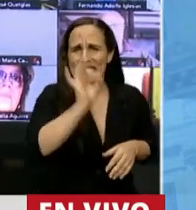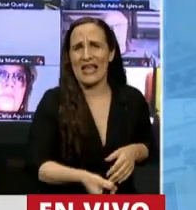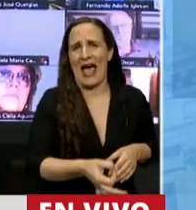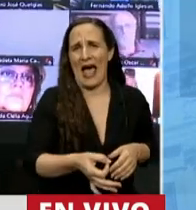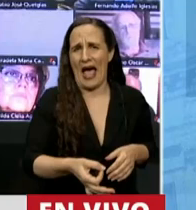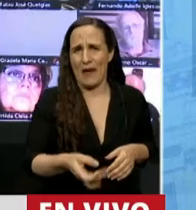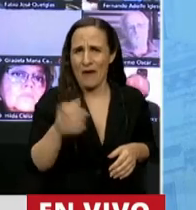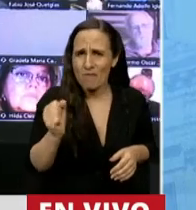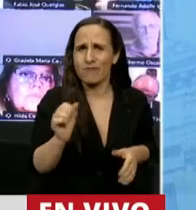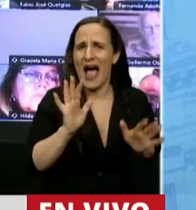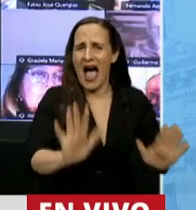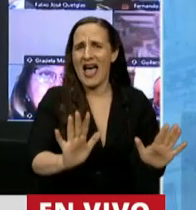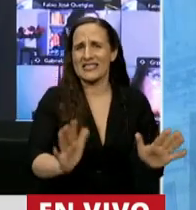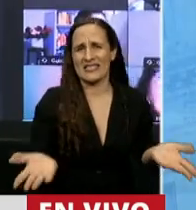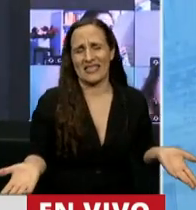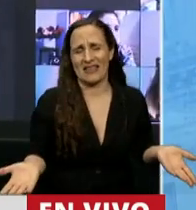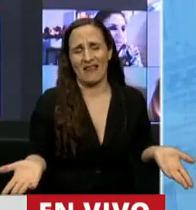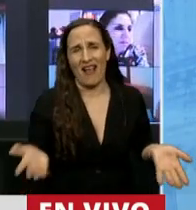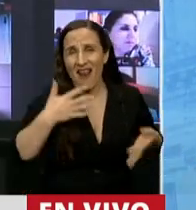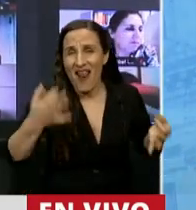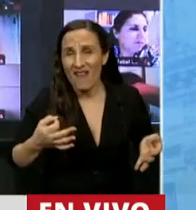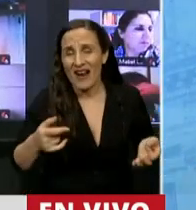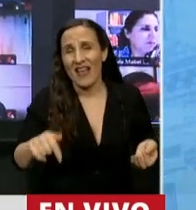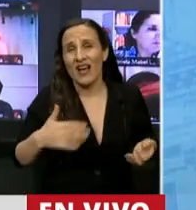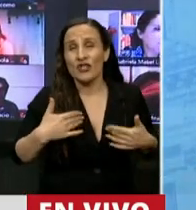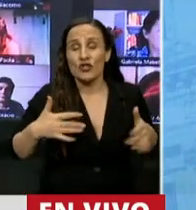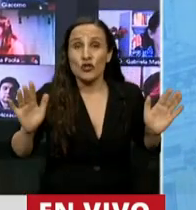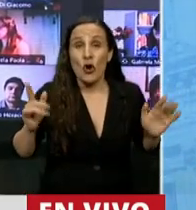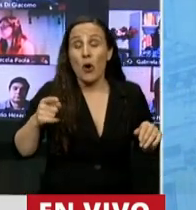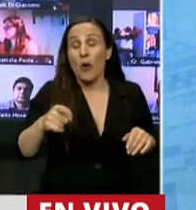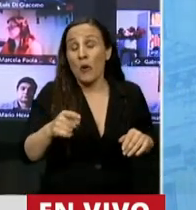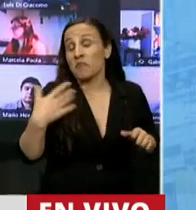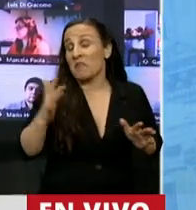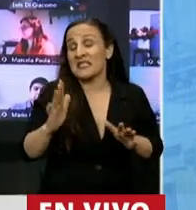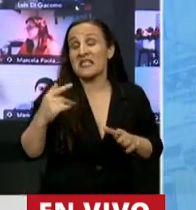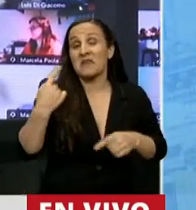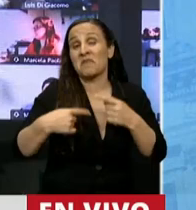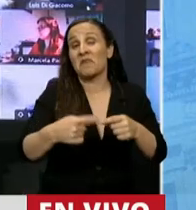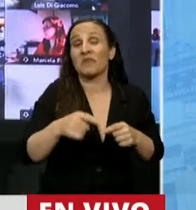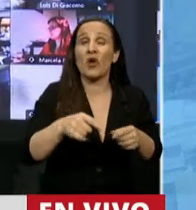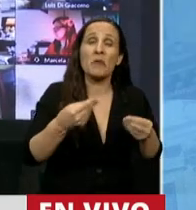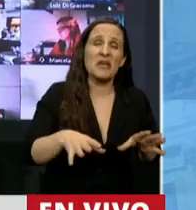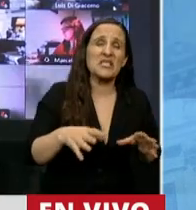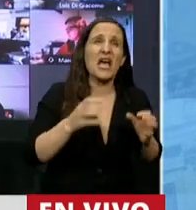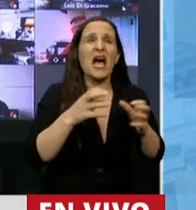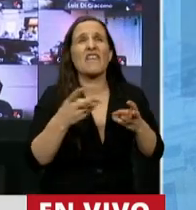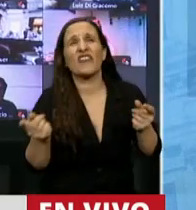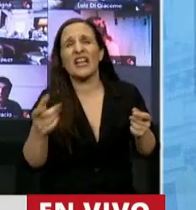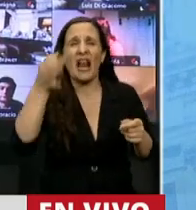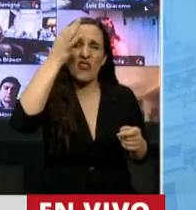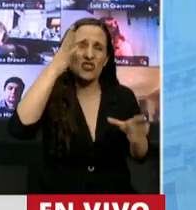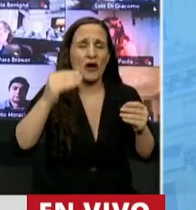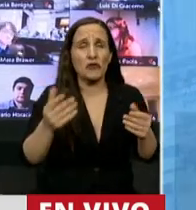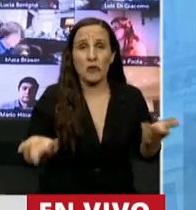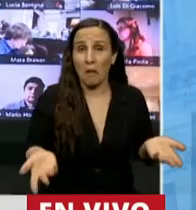que esto se hace de esa manera. Entonces, la verdad, digo, yo como venía con esa historia y con esa tradición, cuando hoy empezaban con el tema de que termina la sesión a las 12